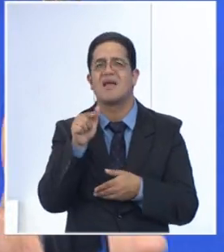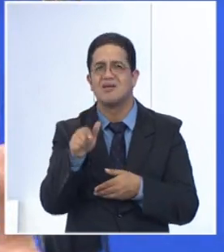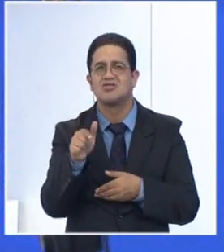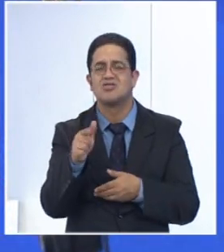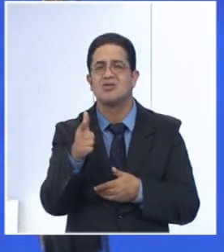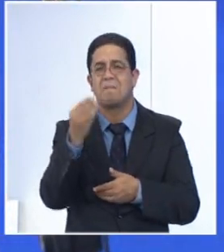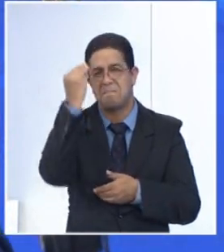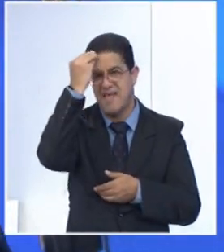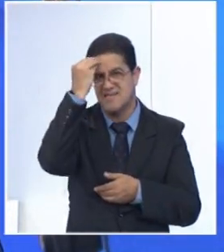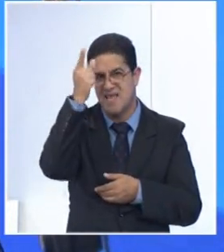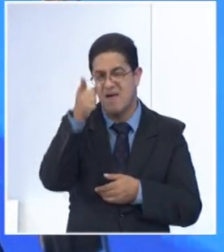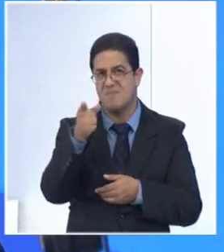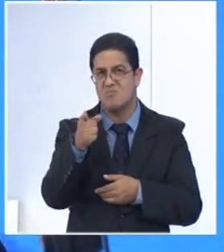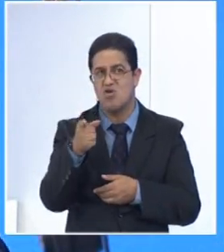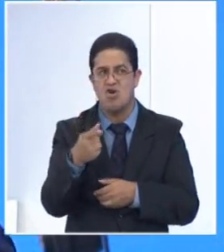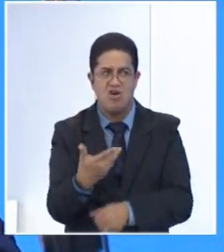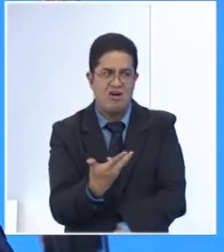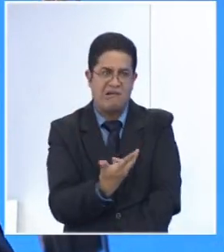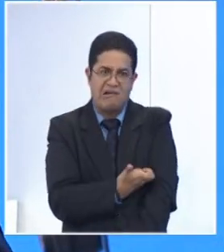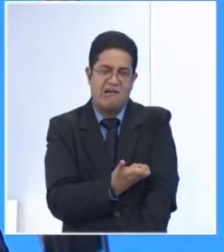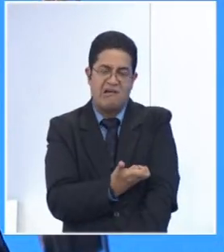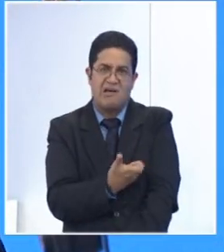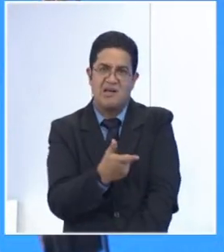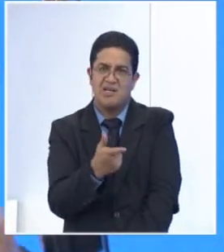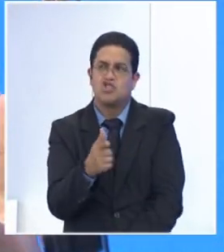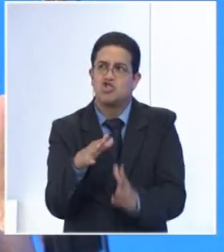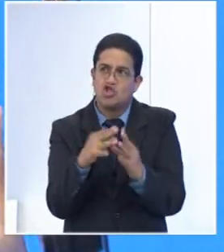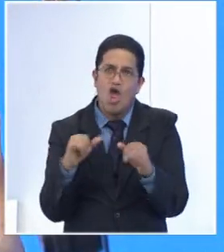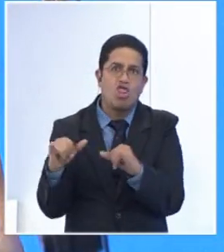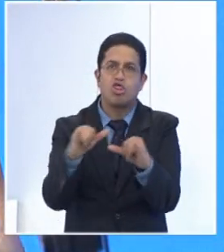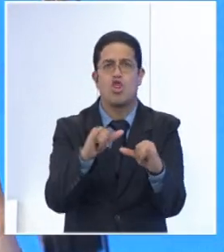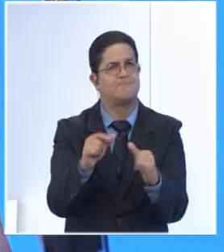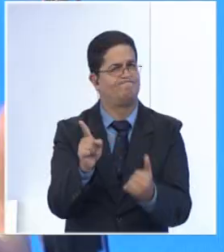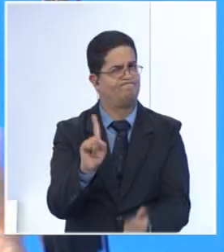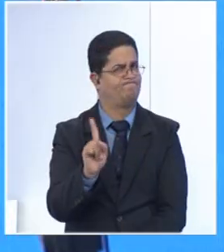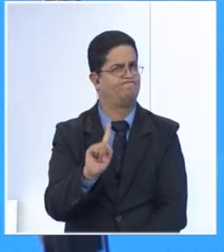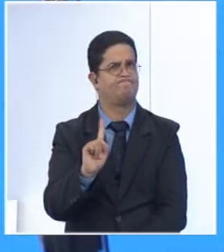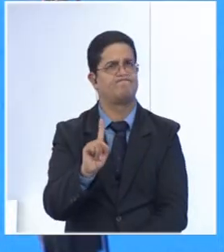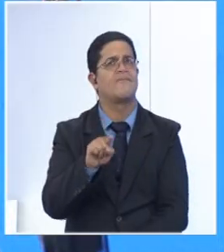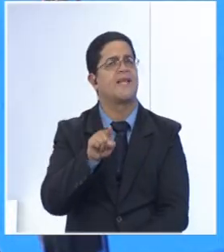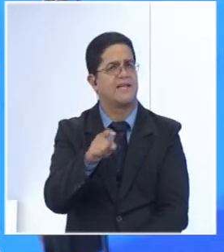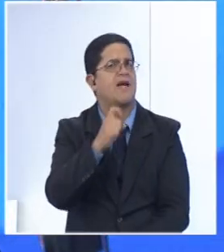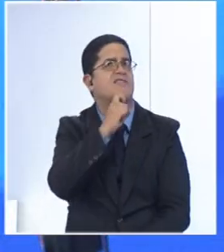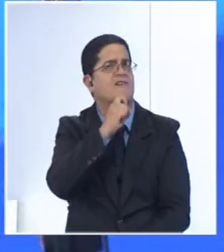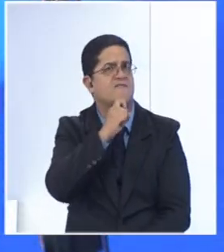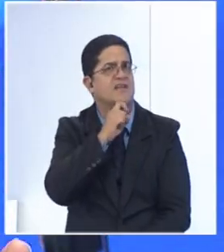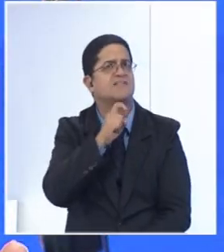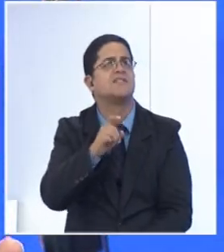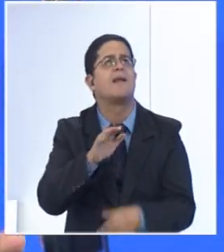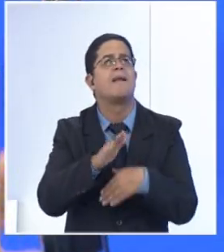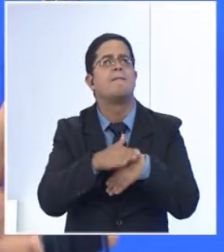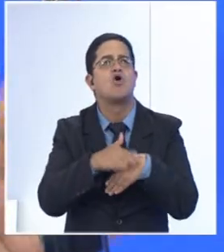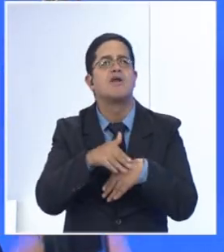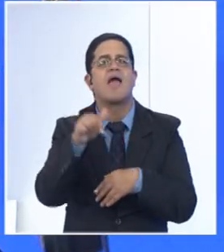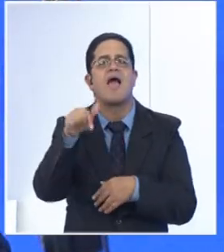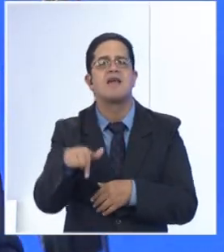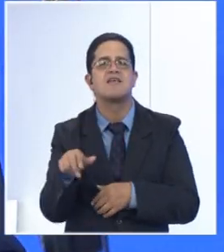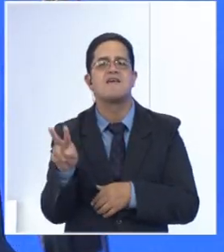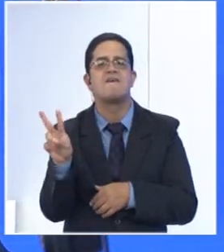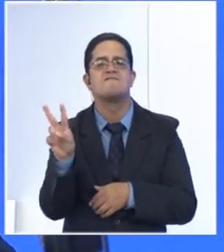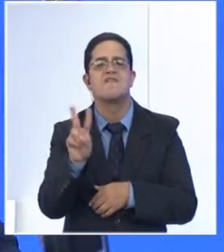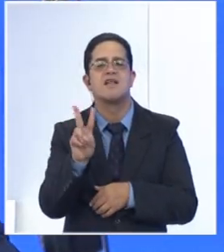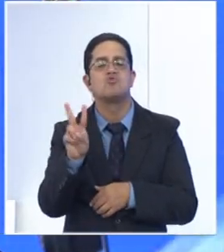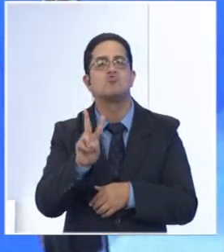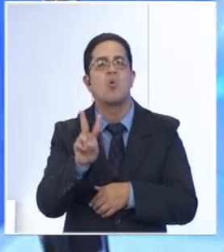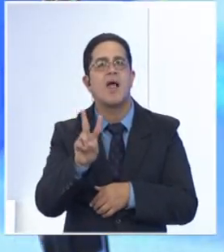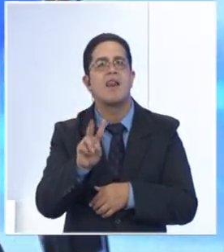fuese algo muy sencillo. Y la verdad, colocar las células madre es bastante complicado, porque de hecho yo creo que en Venezuela el único sitio donde